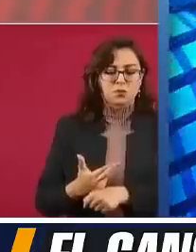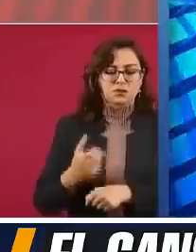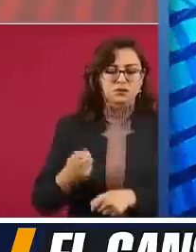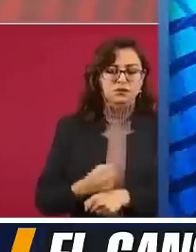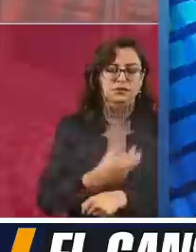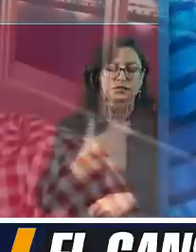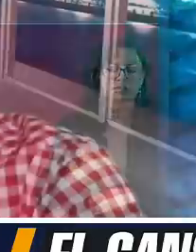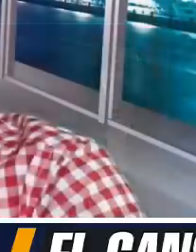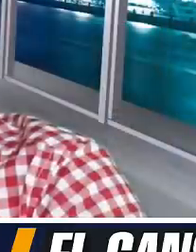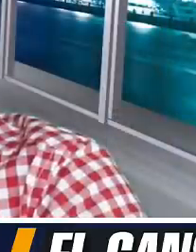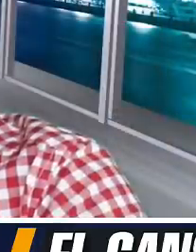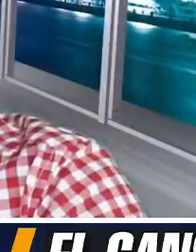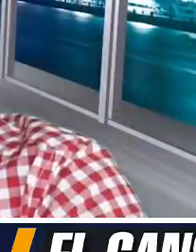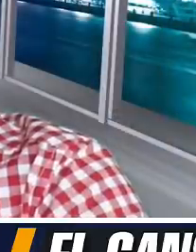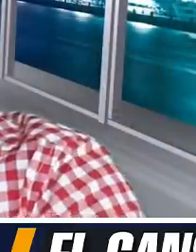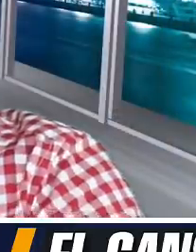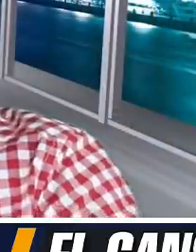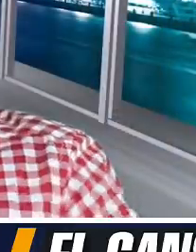secretaria de Economía.